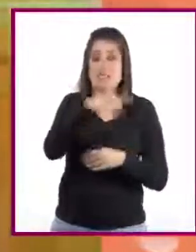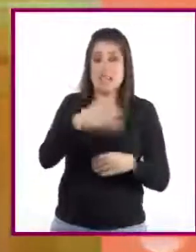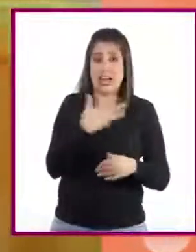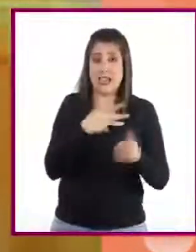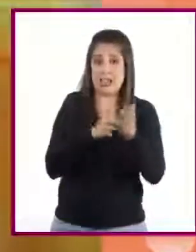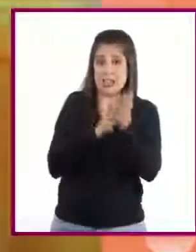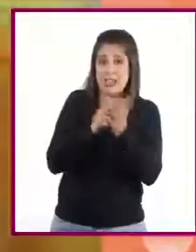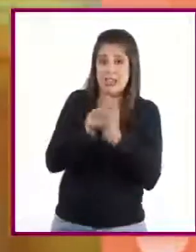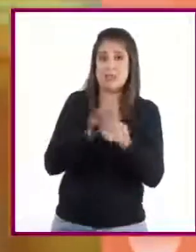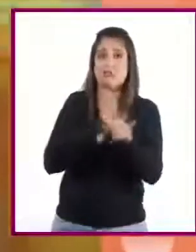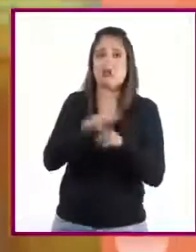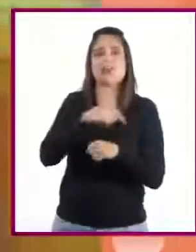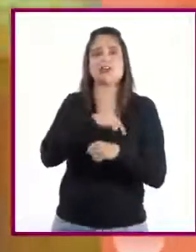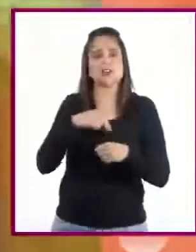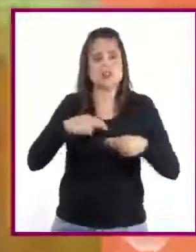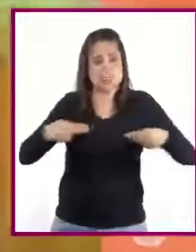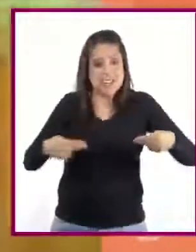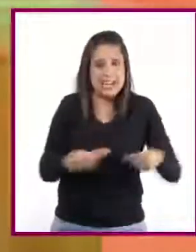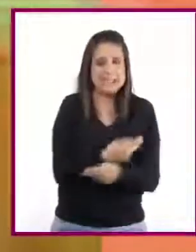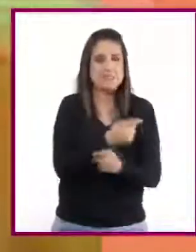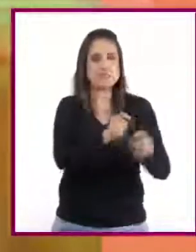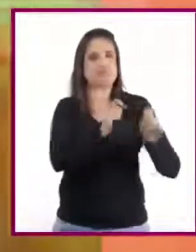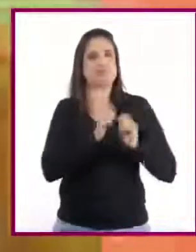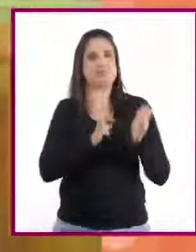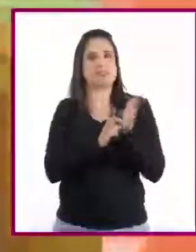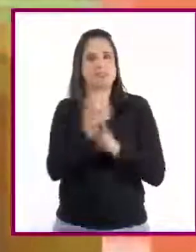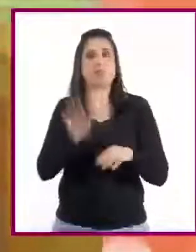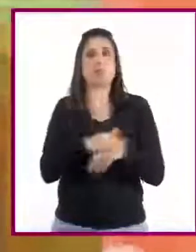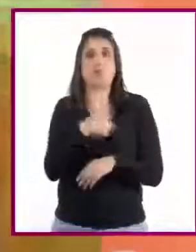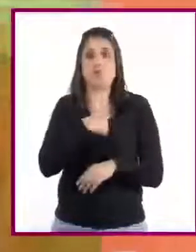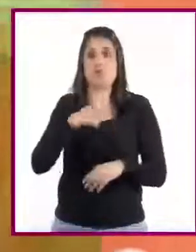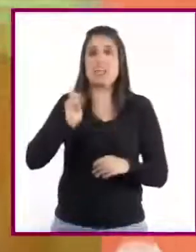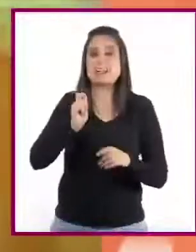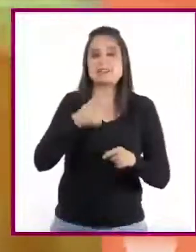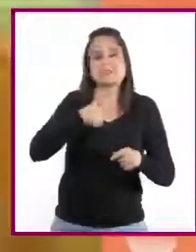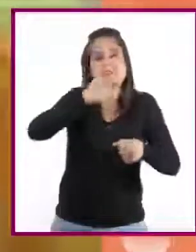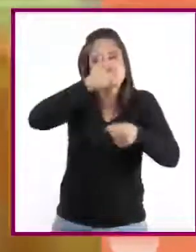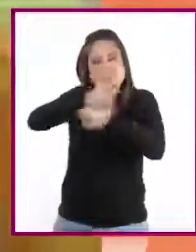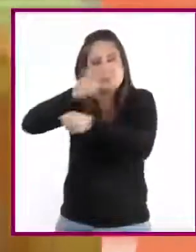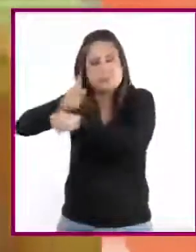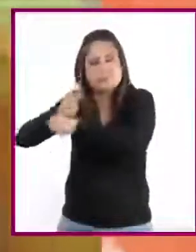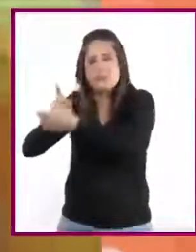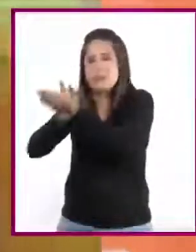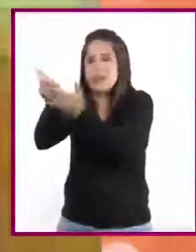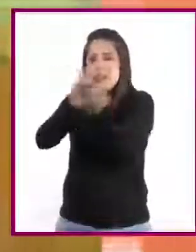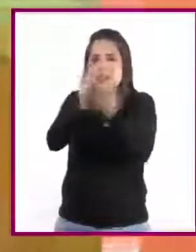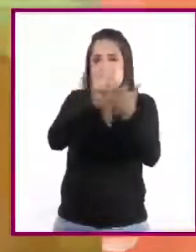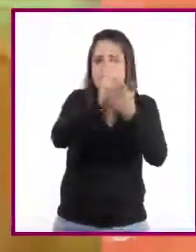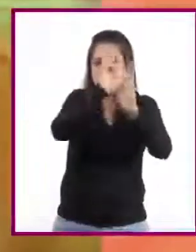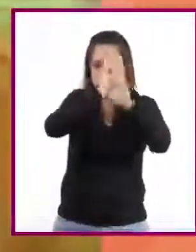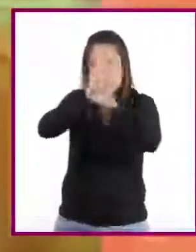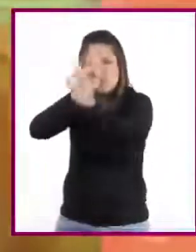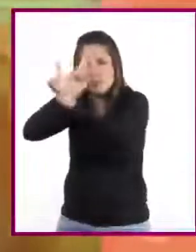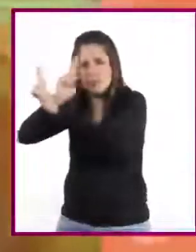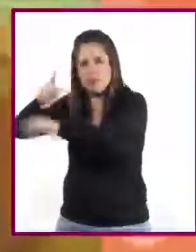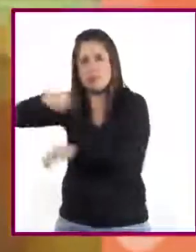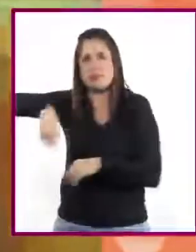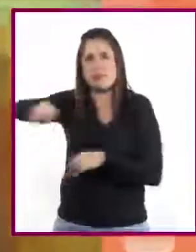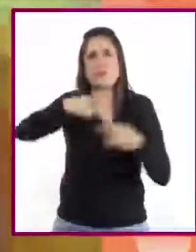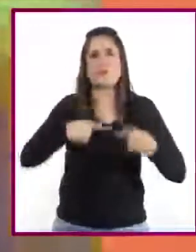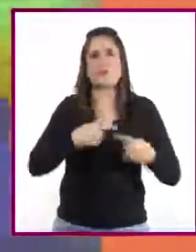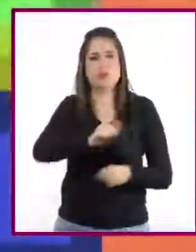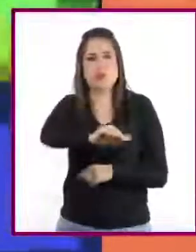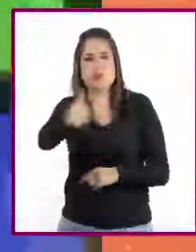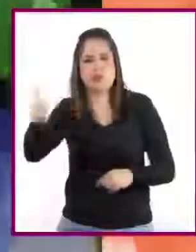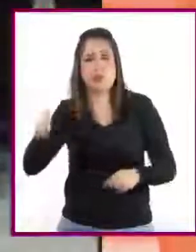con los cuales nacemos, pero también porque somos capaces de identificarlos en otras personas, en respetarlos en otras personas